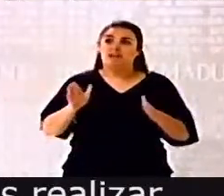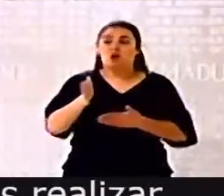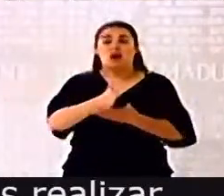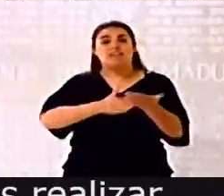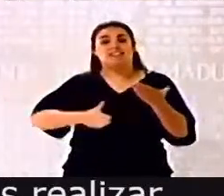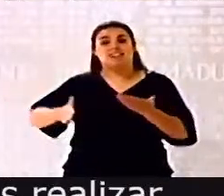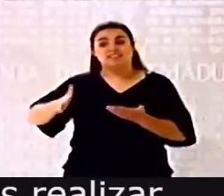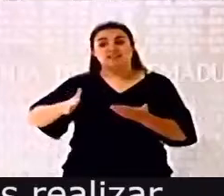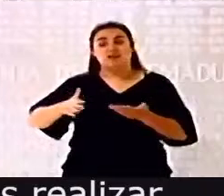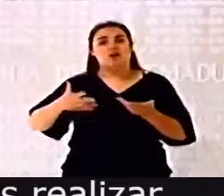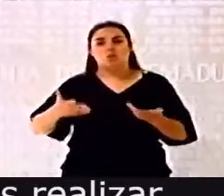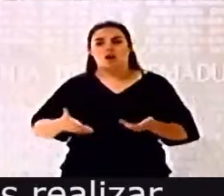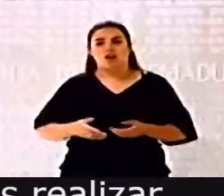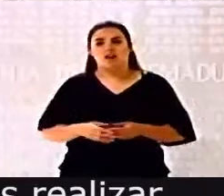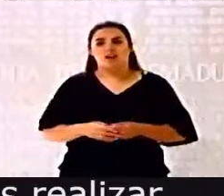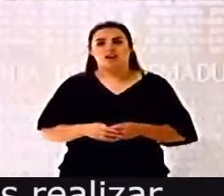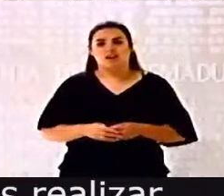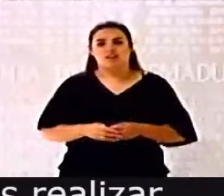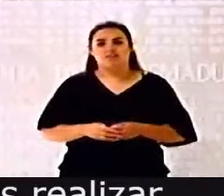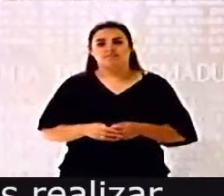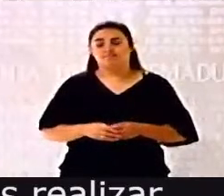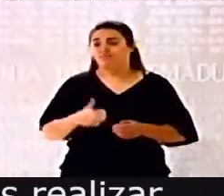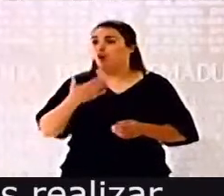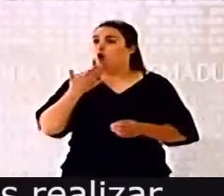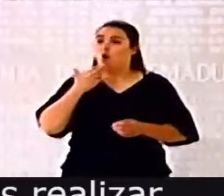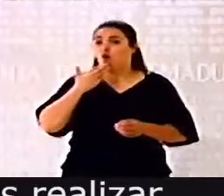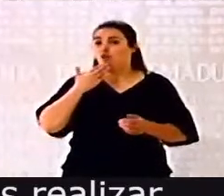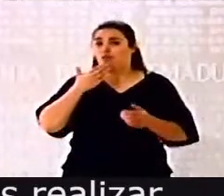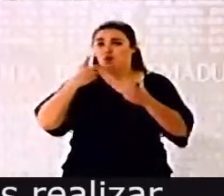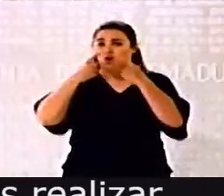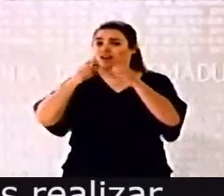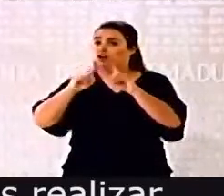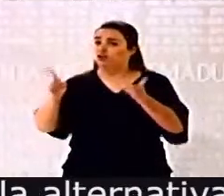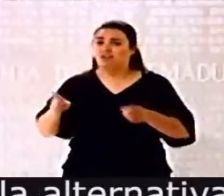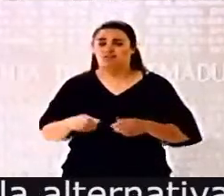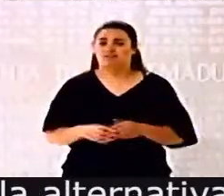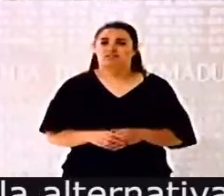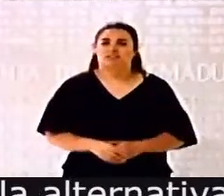alternativa a eso es un ocio insano.